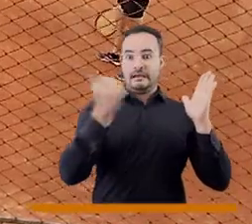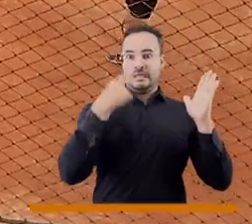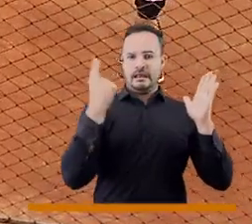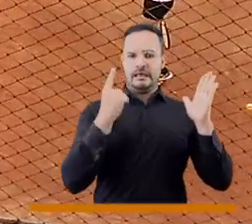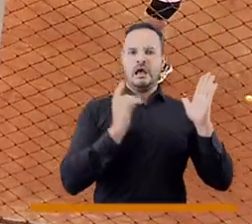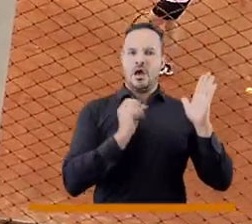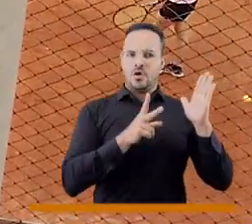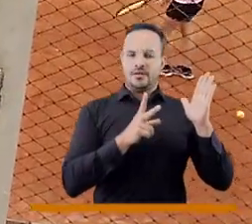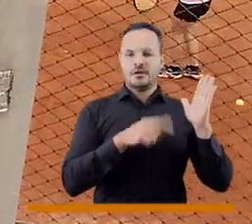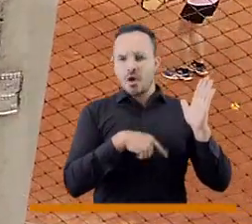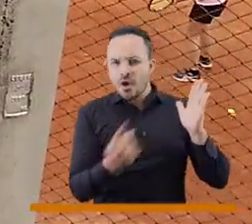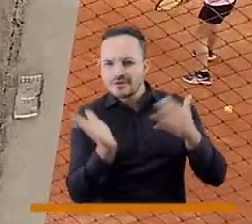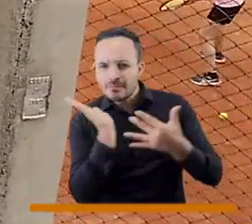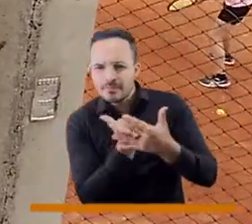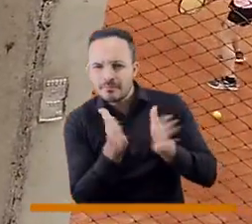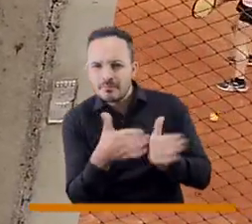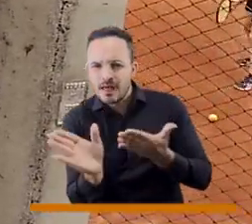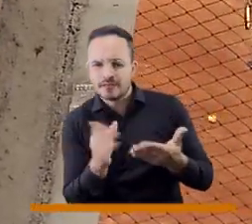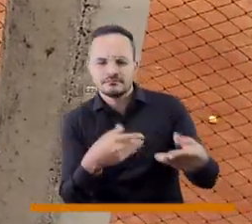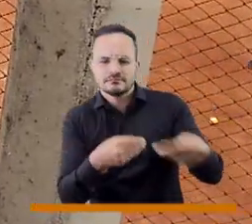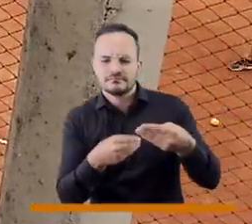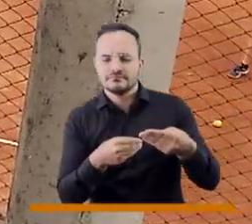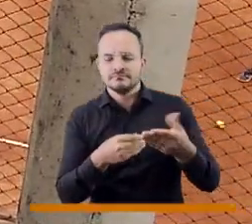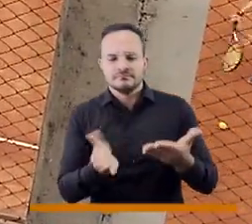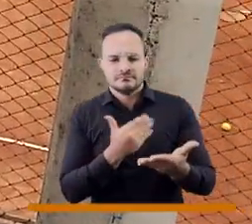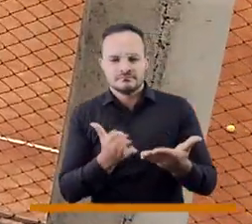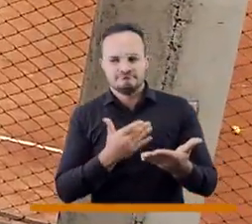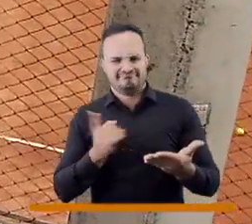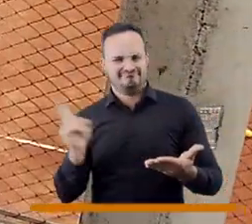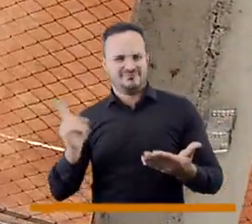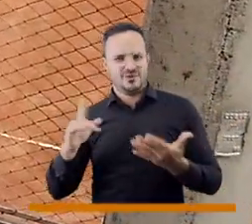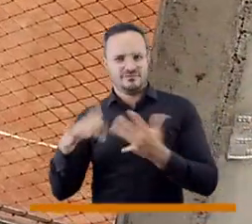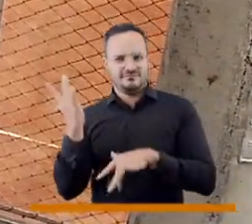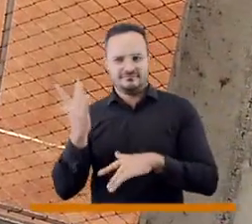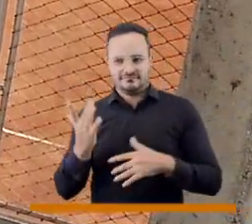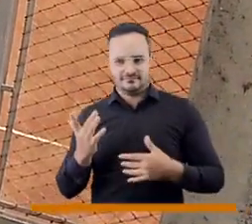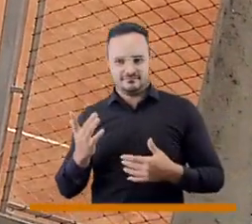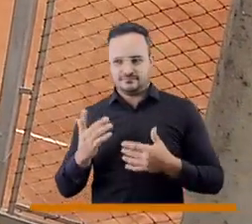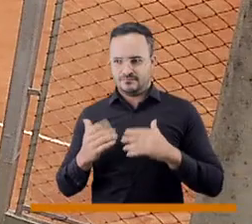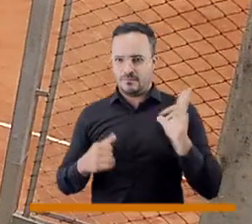abran iglesias. Entonces, la Generalidad dice, se pueden abrir iglesias